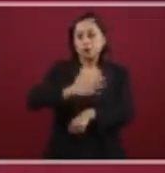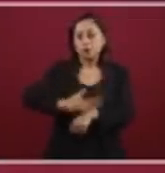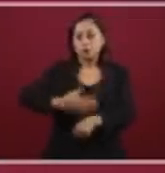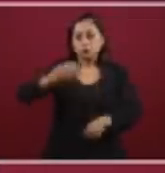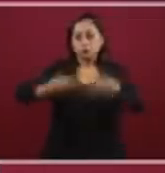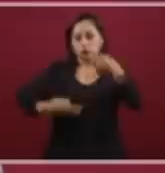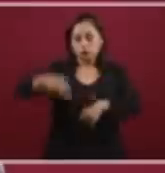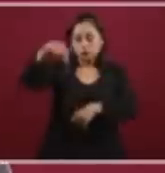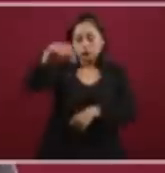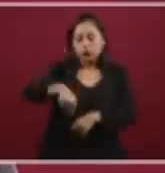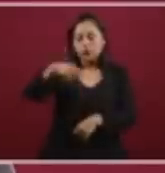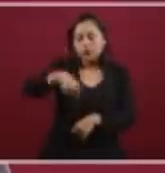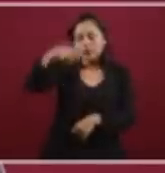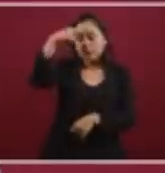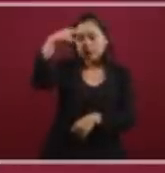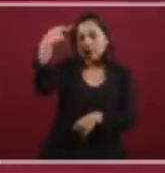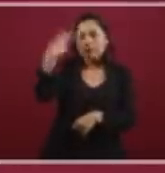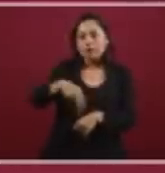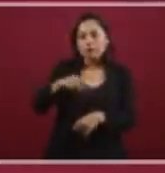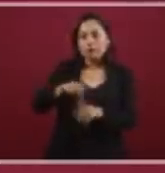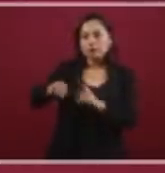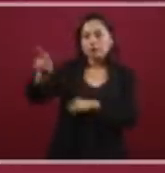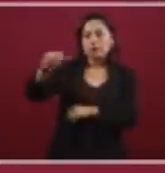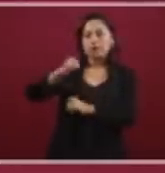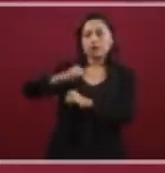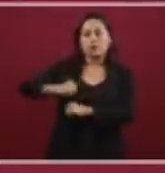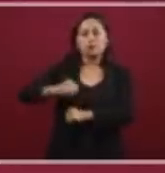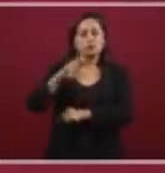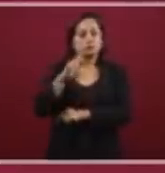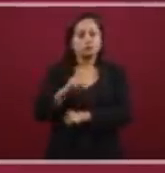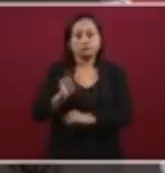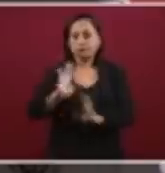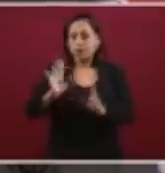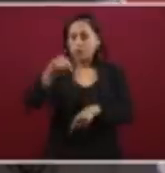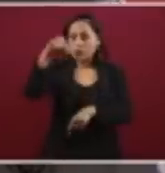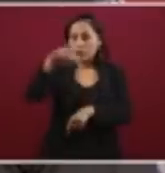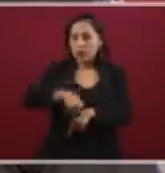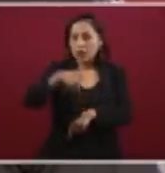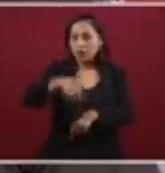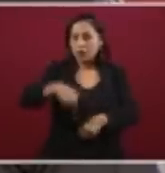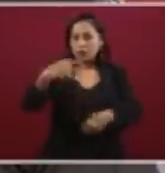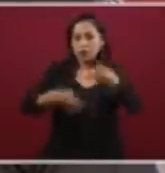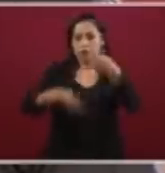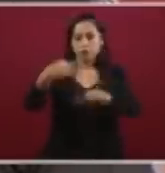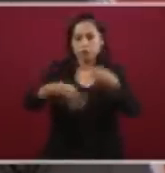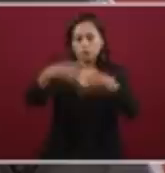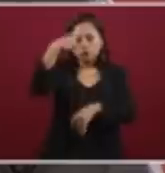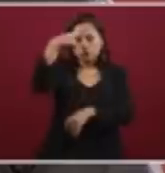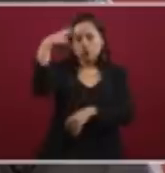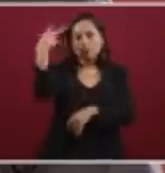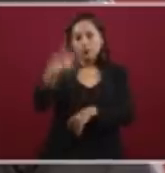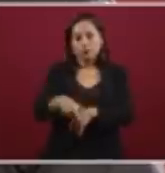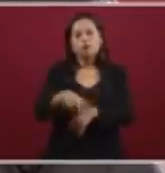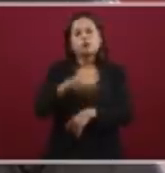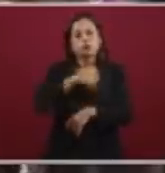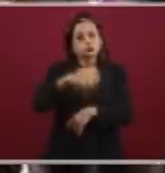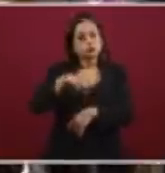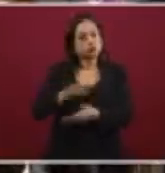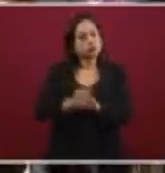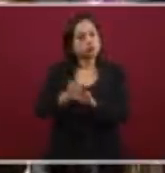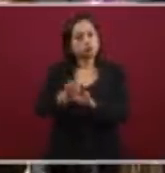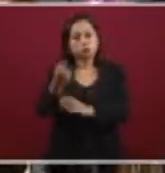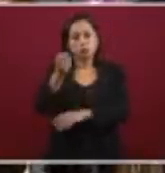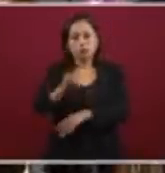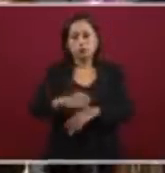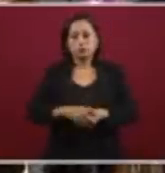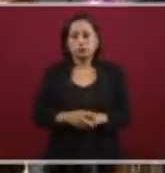aquí tienen que rendir cuentas y por supuesto que vamos a avanzar en esa dirección porque hay del estatuto de